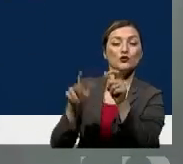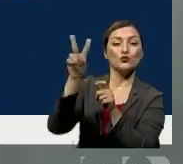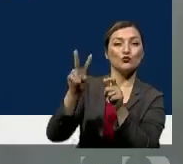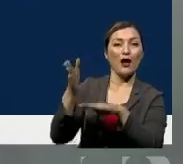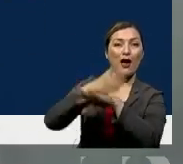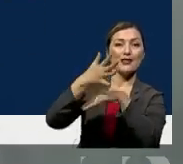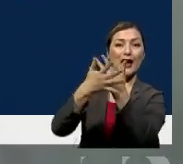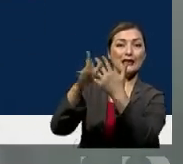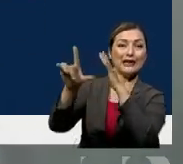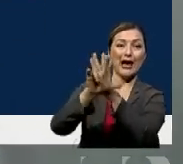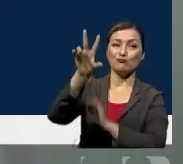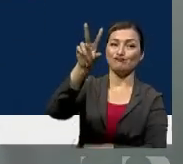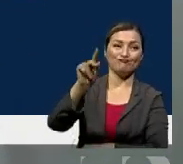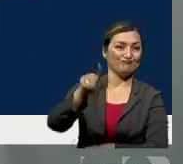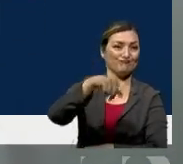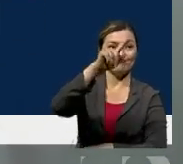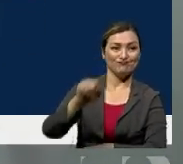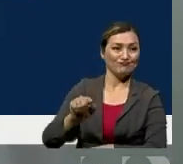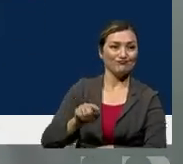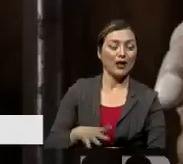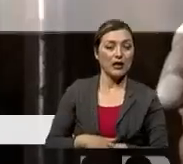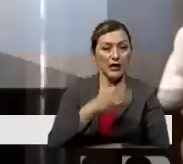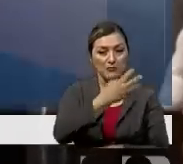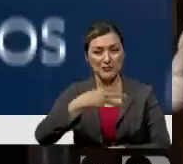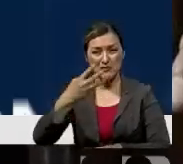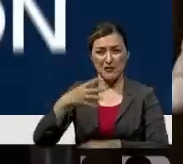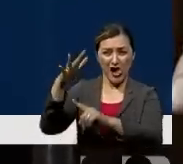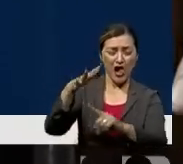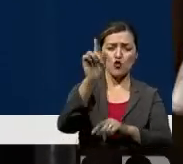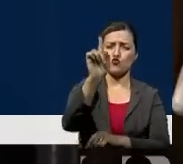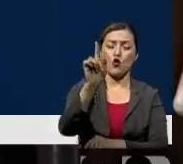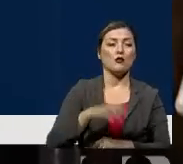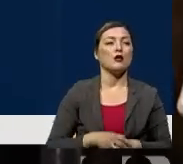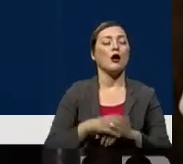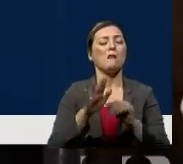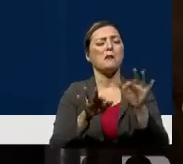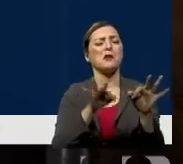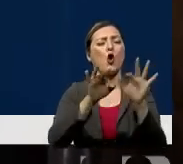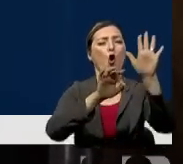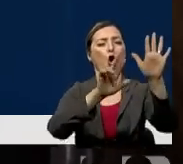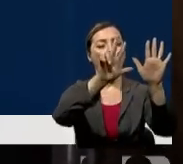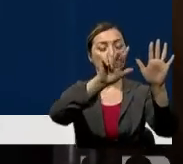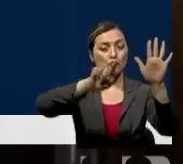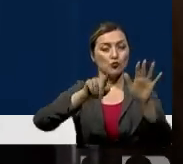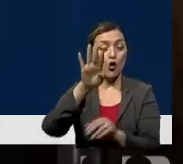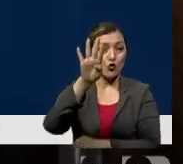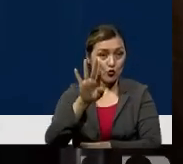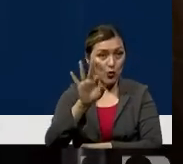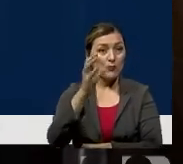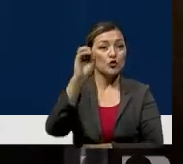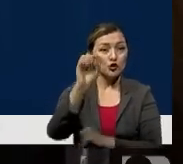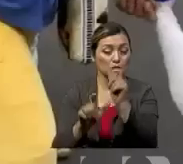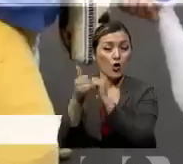con antecedentes penales y pidieron no criminalizar la migración. Explicaron que solo el 8,9% de la población penitenciaria